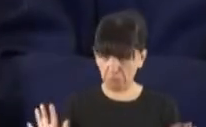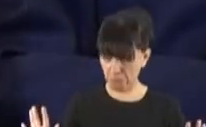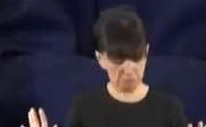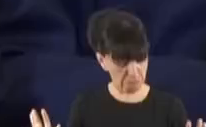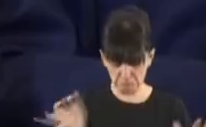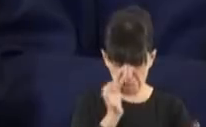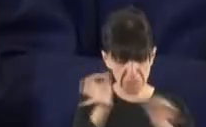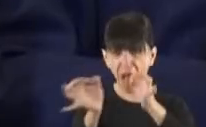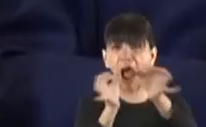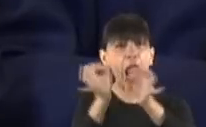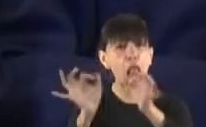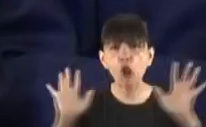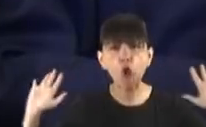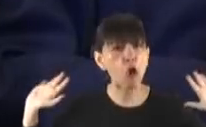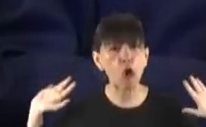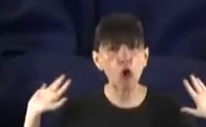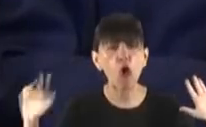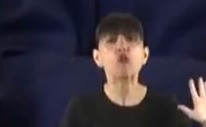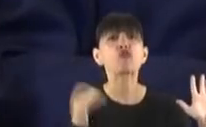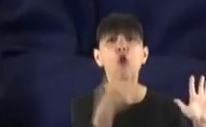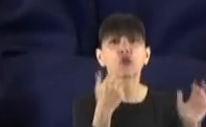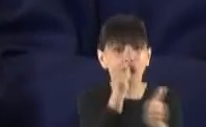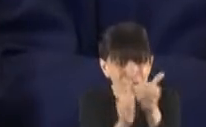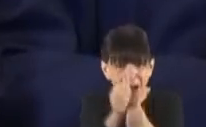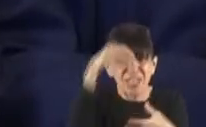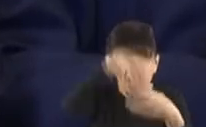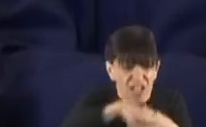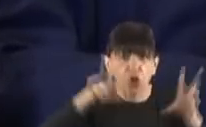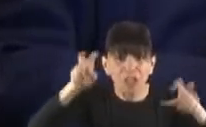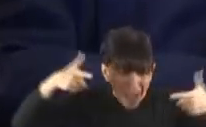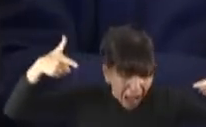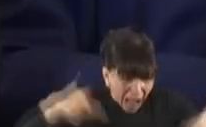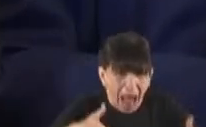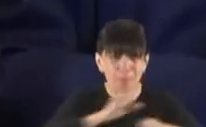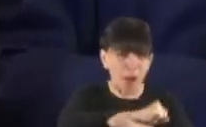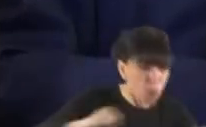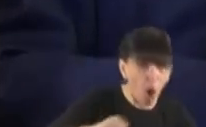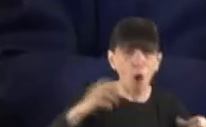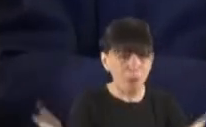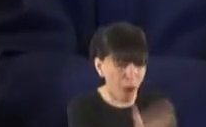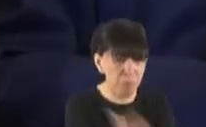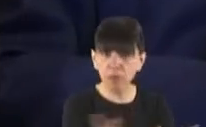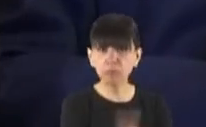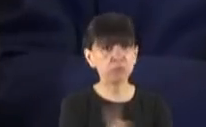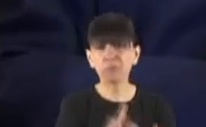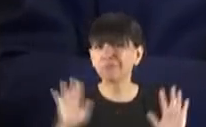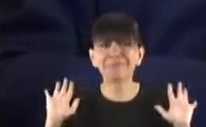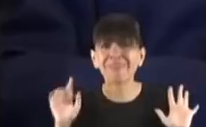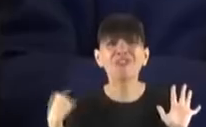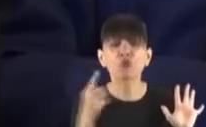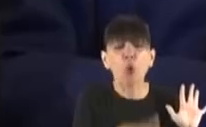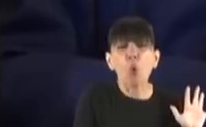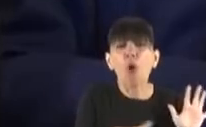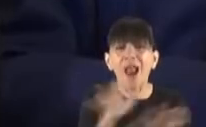que no desarrollamos armas de destrucción masiva en este continente. Nosotros que somos una región de paz, tenemos